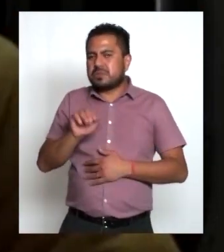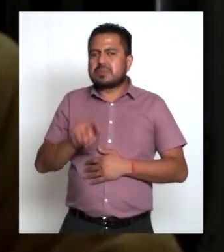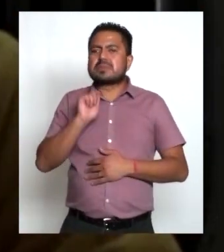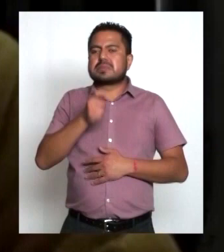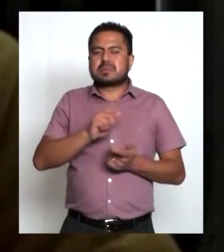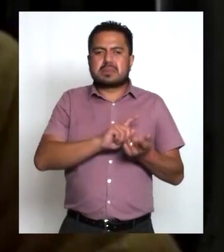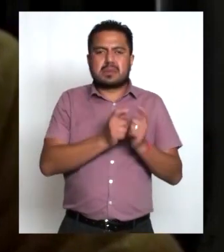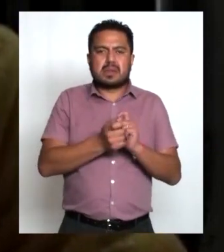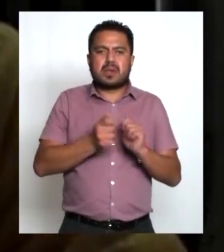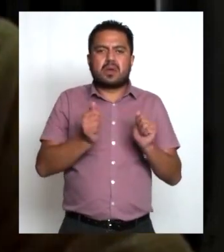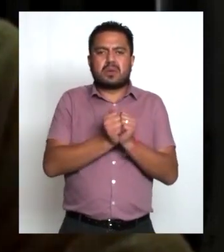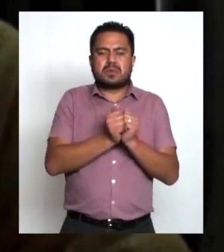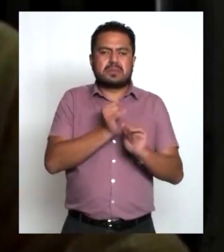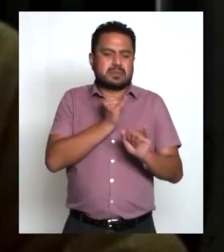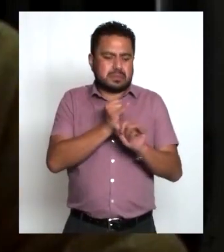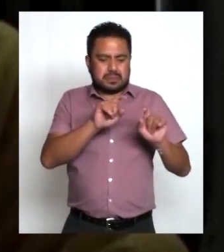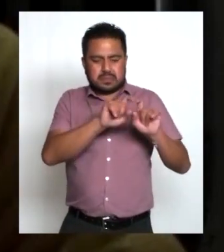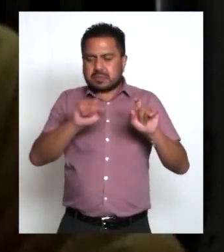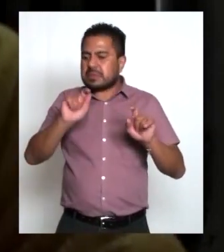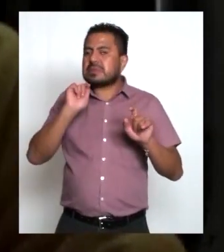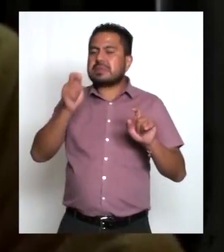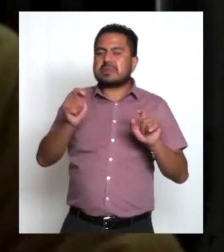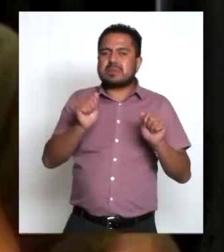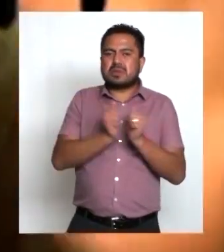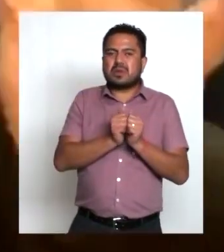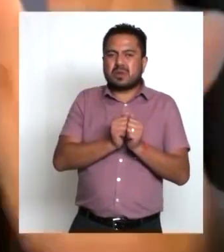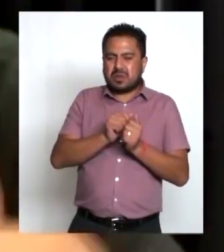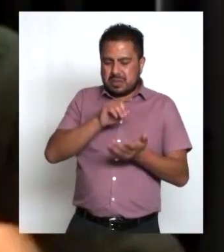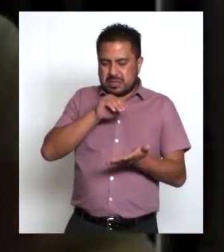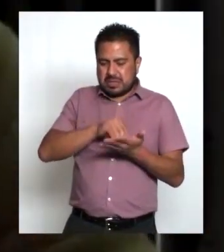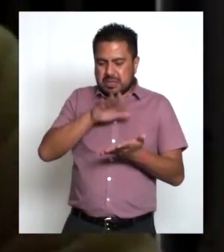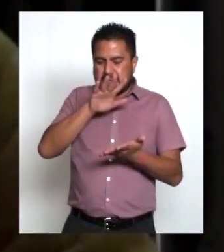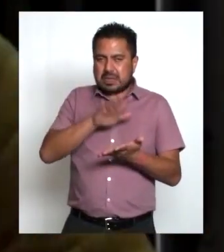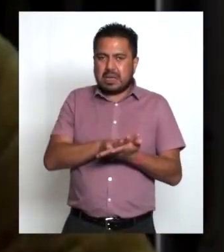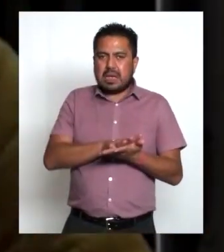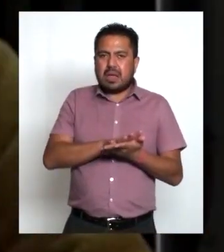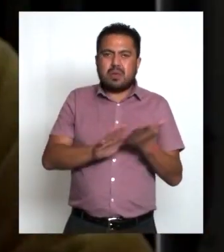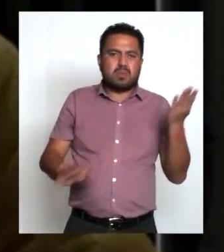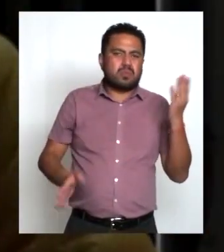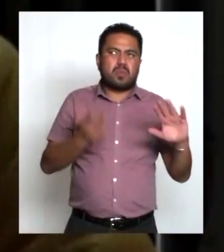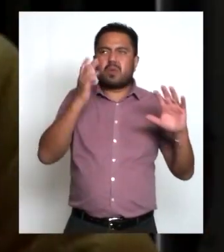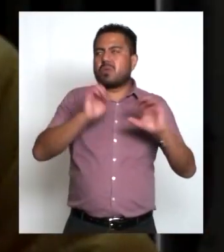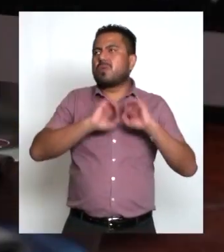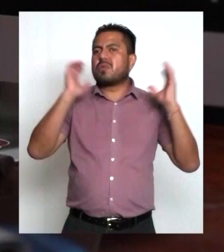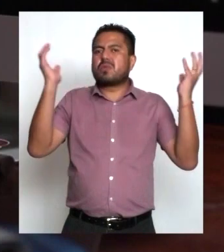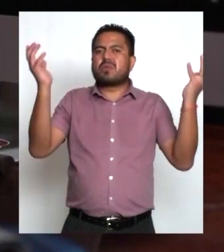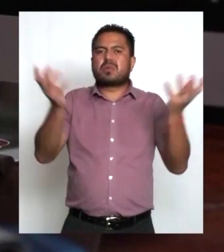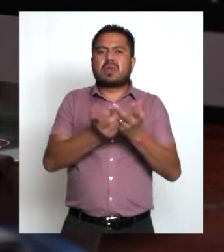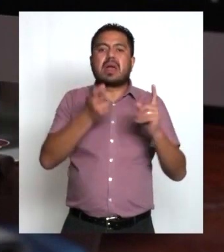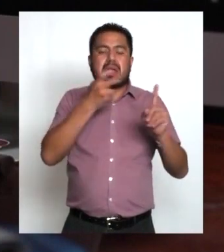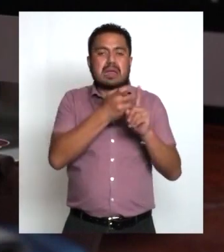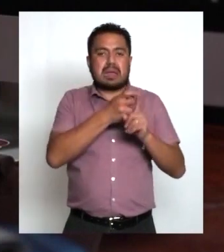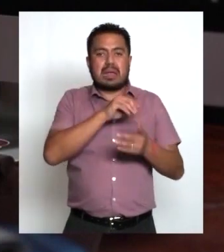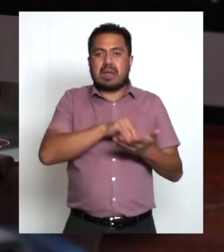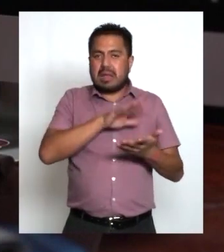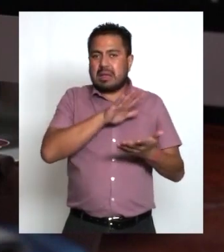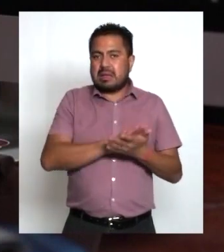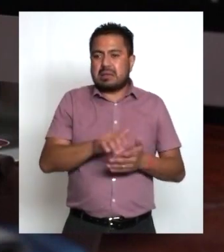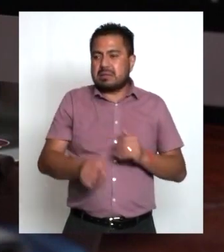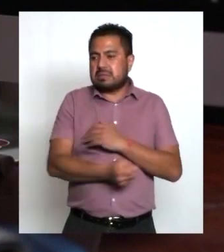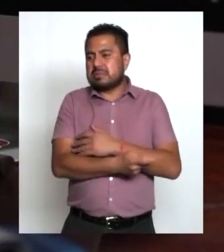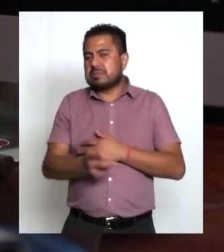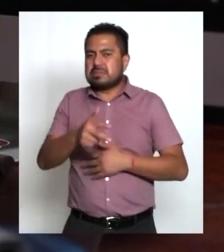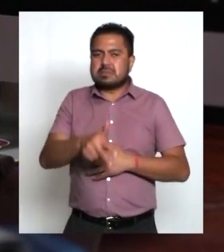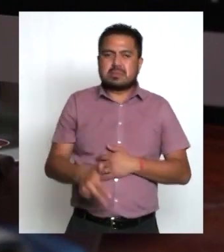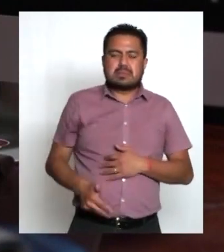www.google.com, esto se traduce a una dirección que se encuentra en un directorio mundial. Este directorio mundial